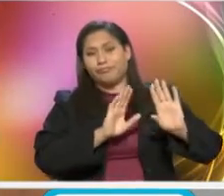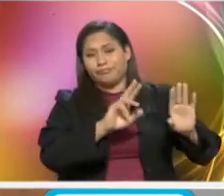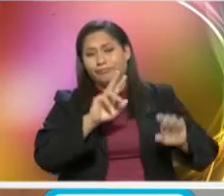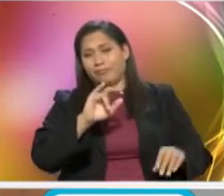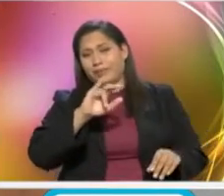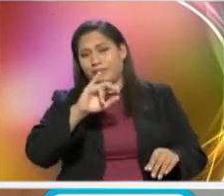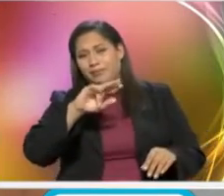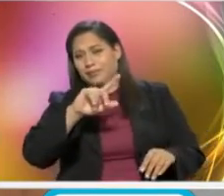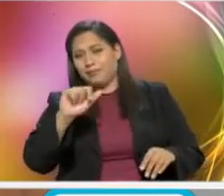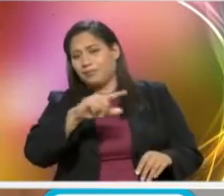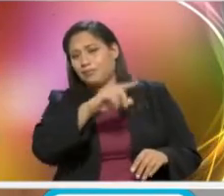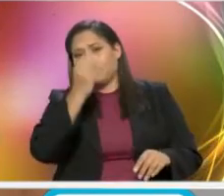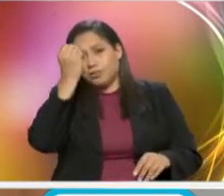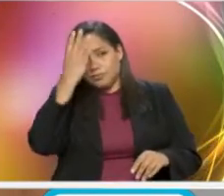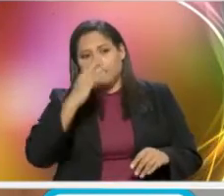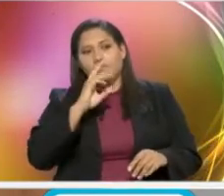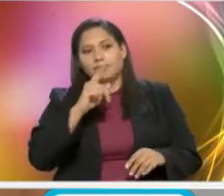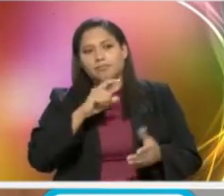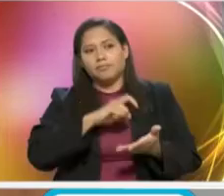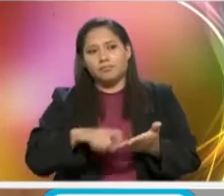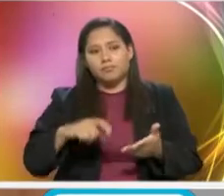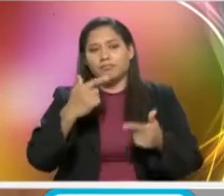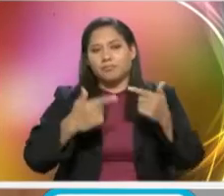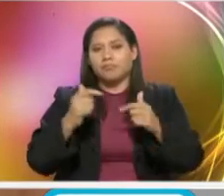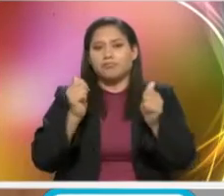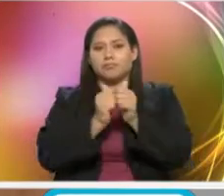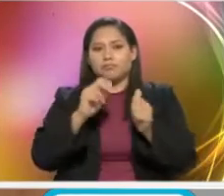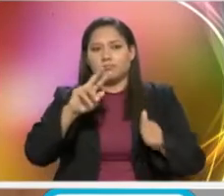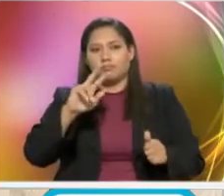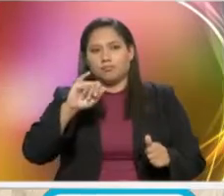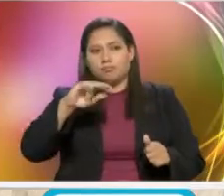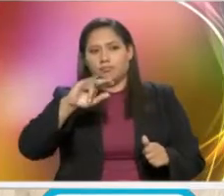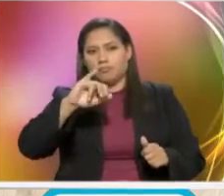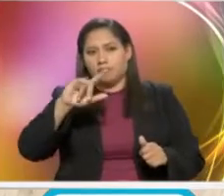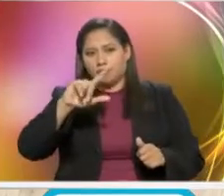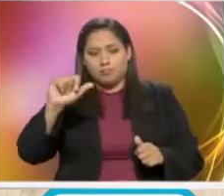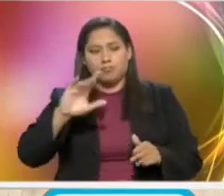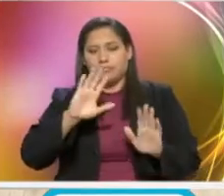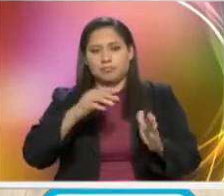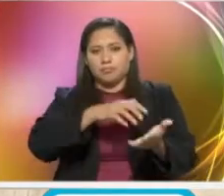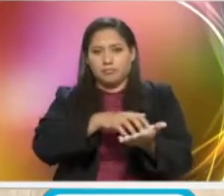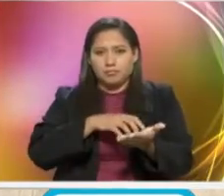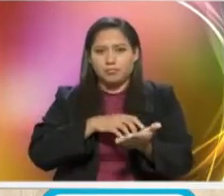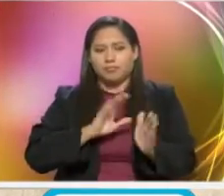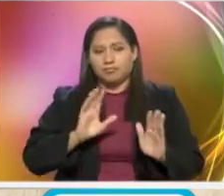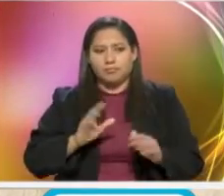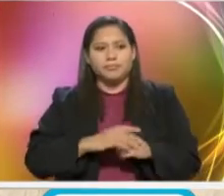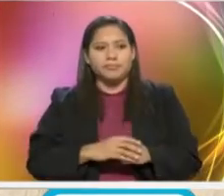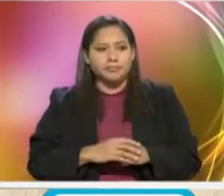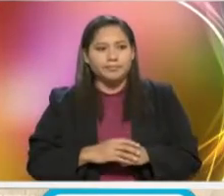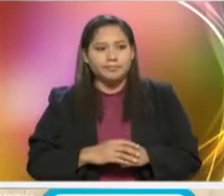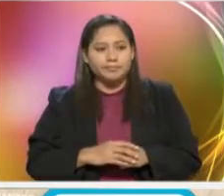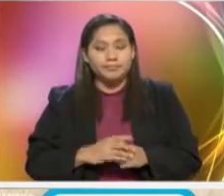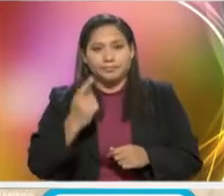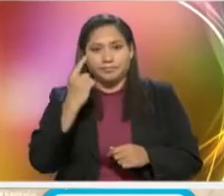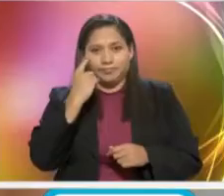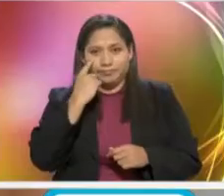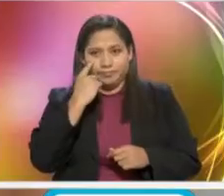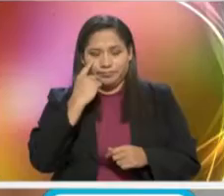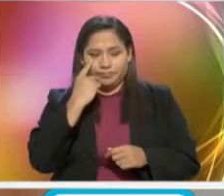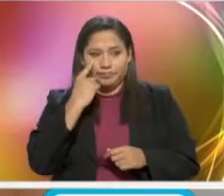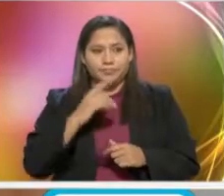vainilla olvidada. Cómprense una leche de estas con vainilla y ya, ¿no? Se ahorran ahí como pasitos. Muy bien. Entonces, bueno, lo que vamos a hacer